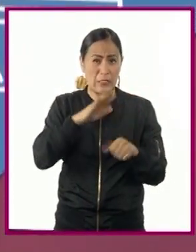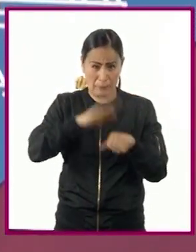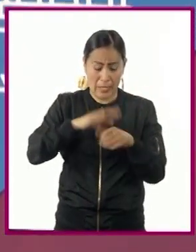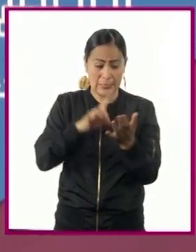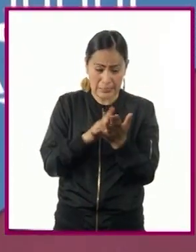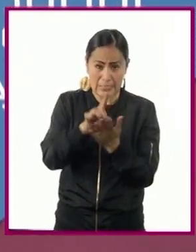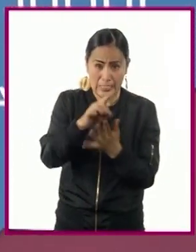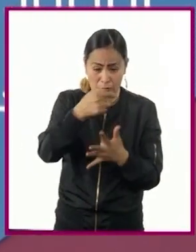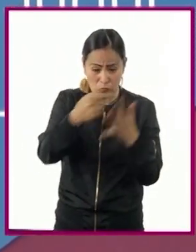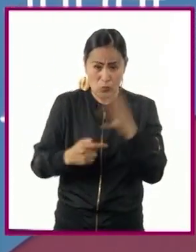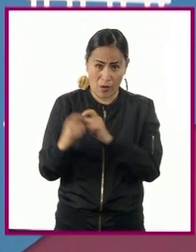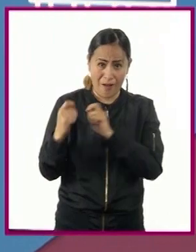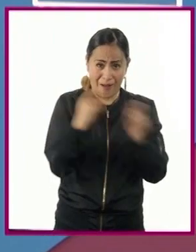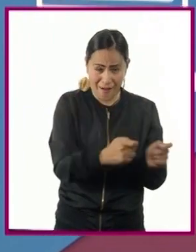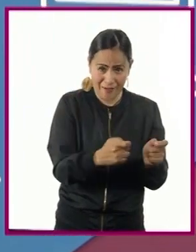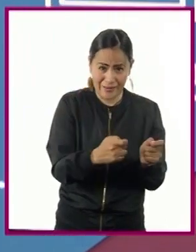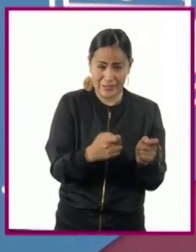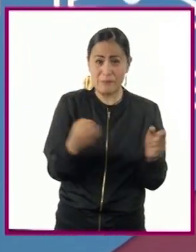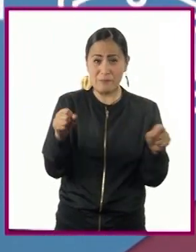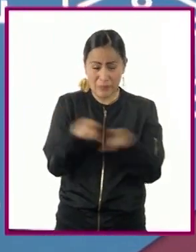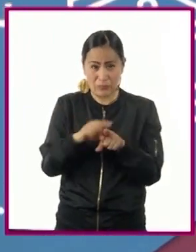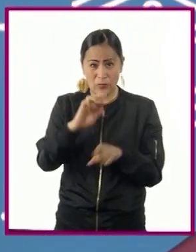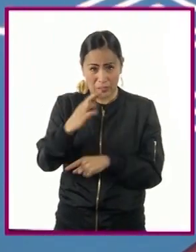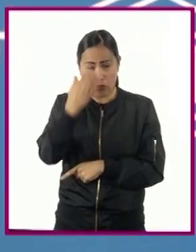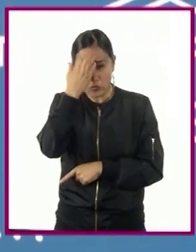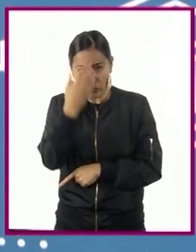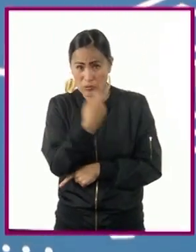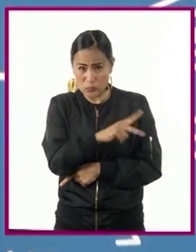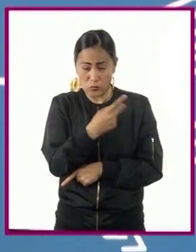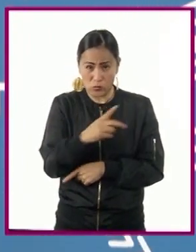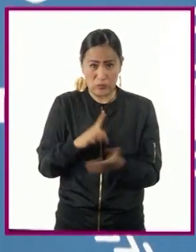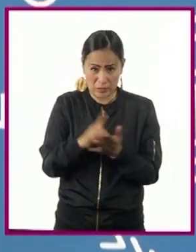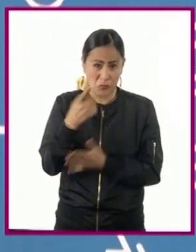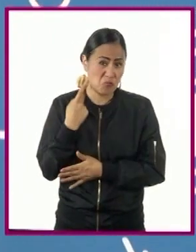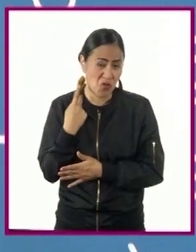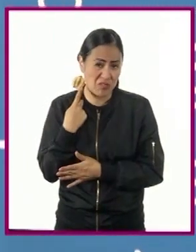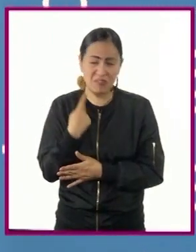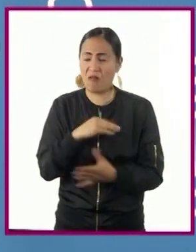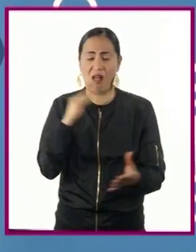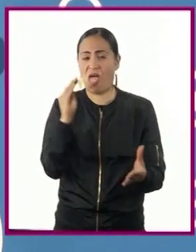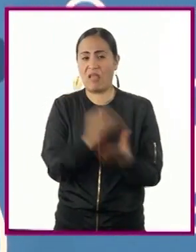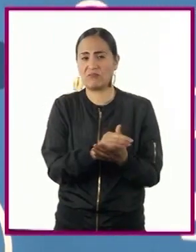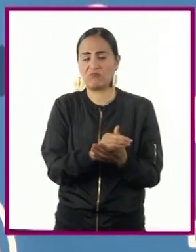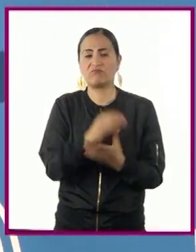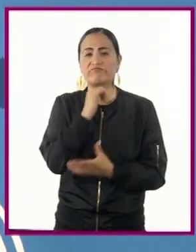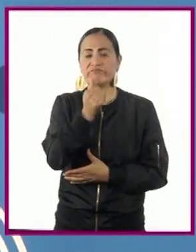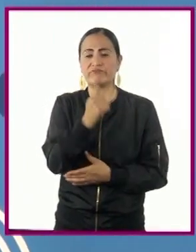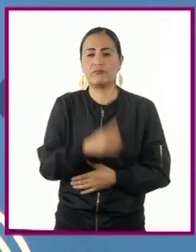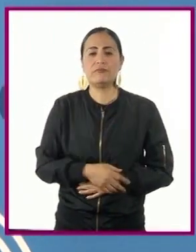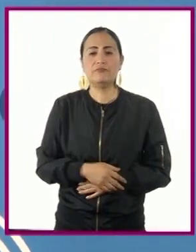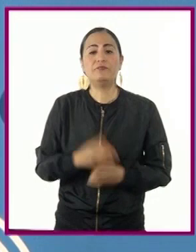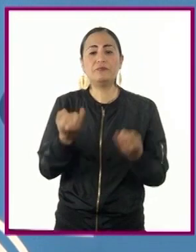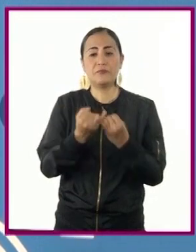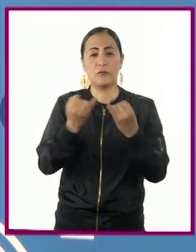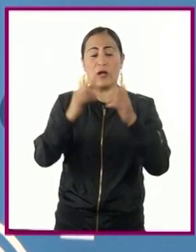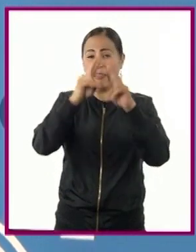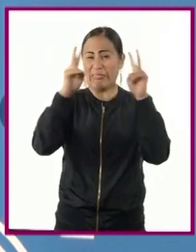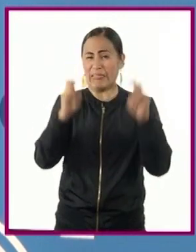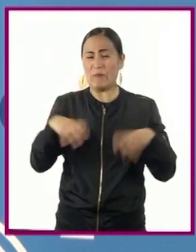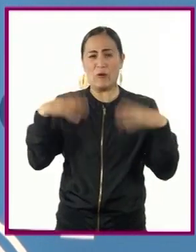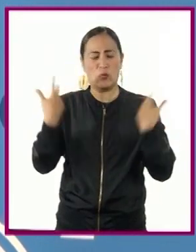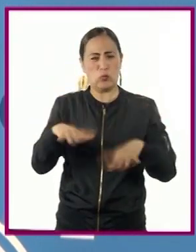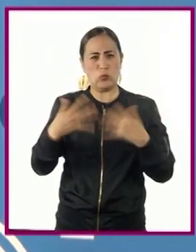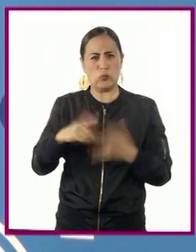civiles, ni reconocidos los derechos políticos. Uno de los temas que causó más controversia fue el establecimiento